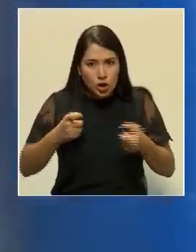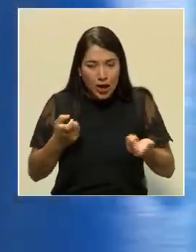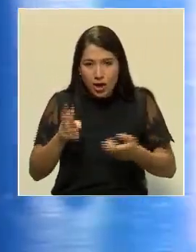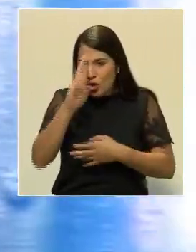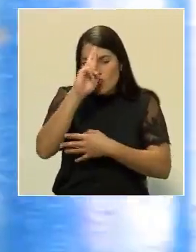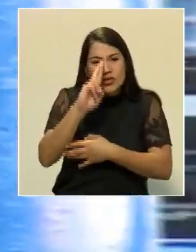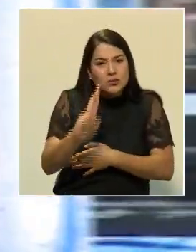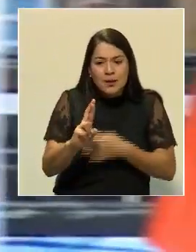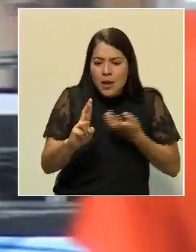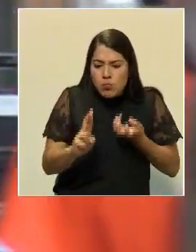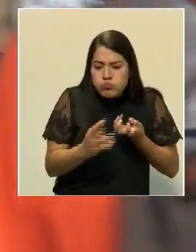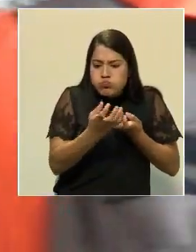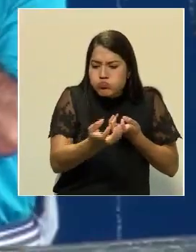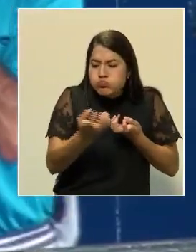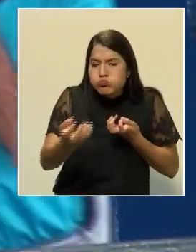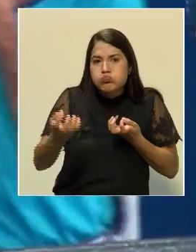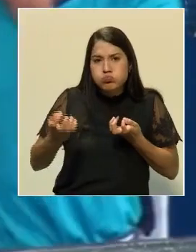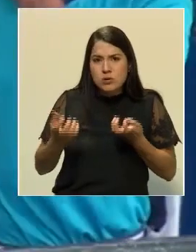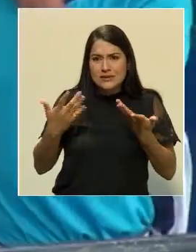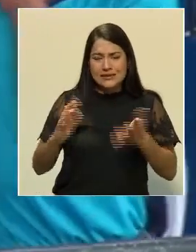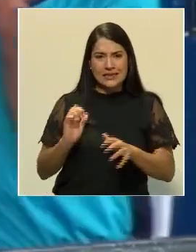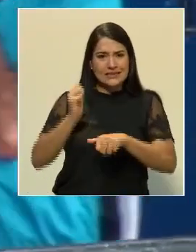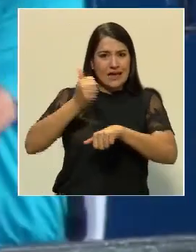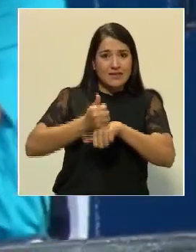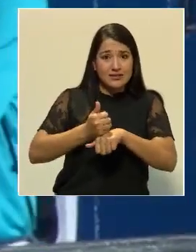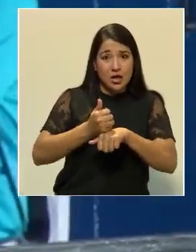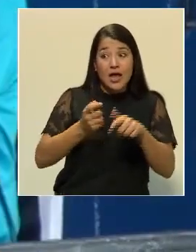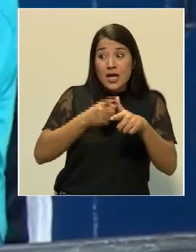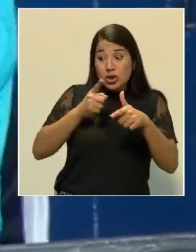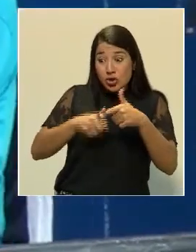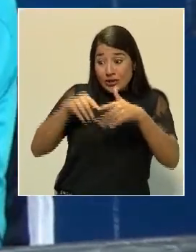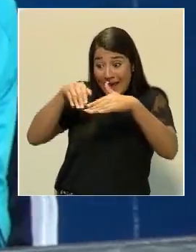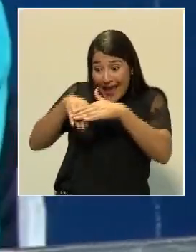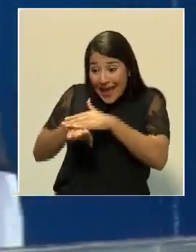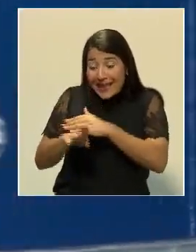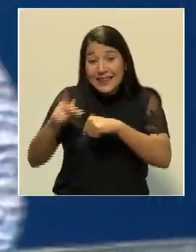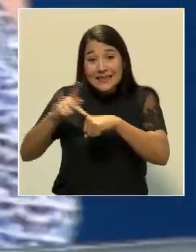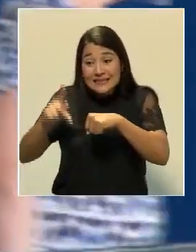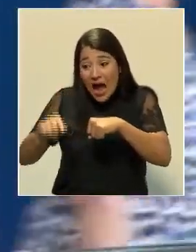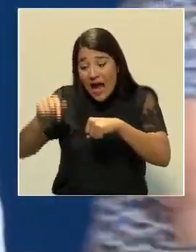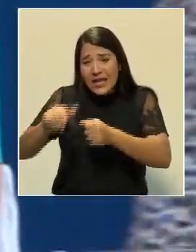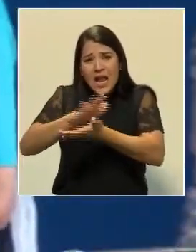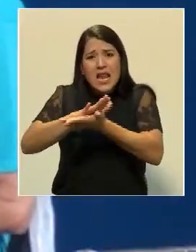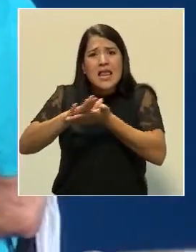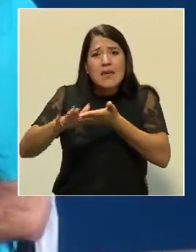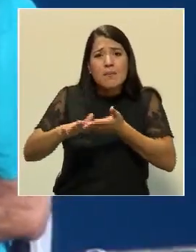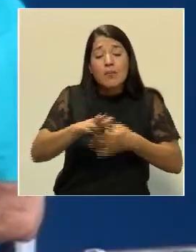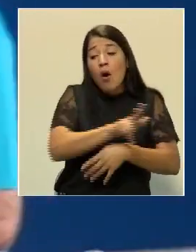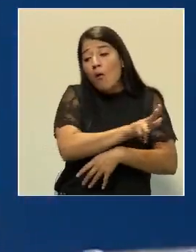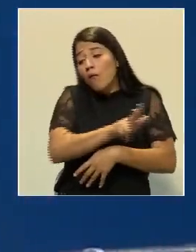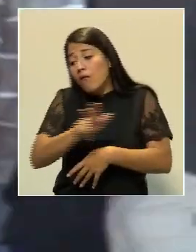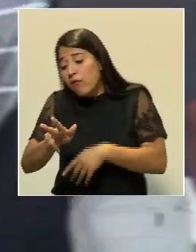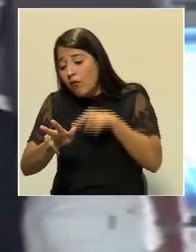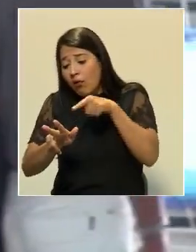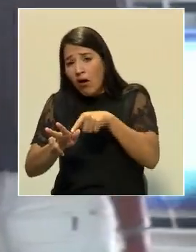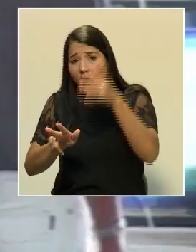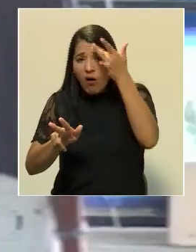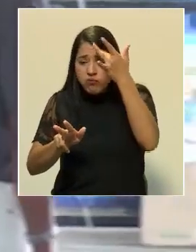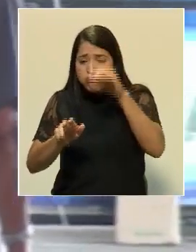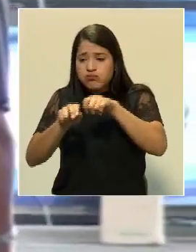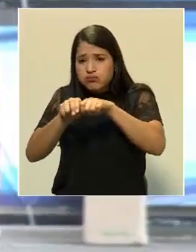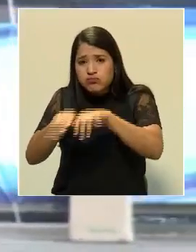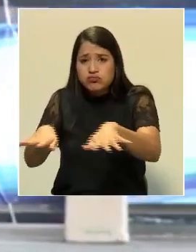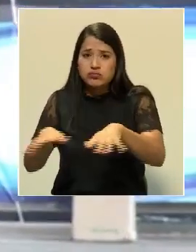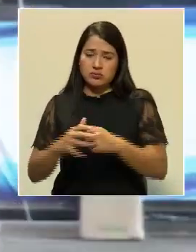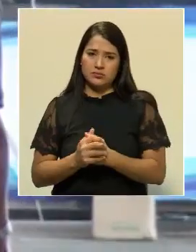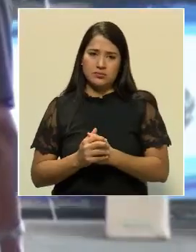burbuja cantonal, la burbuja establecida respectiva y metiéndose un cantón en el cual nos hemos mantenido limpios hasta el momento. Y es que según el alcalde